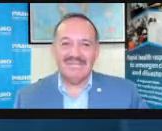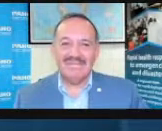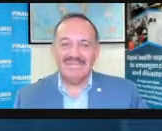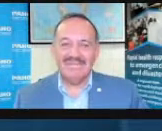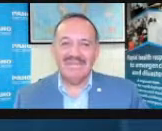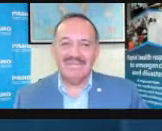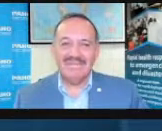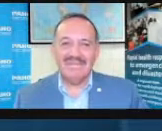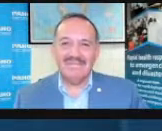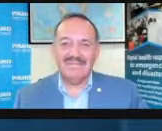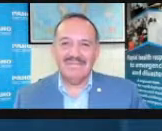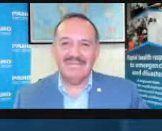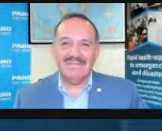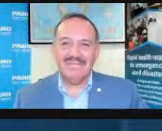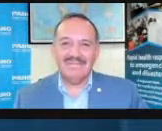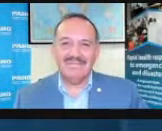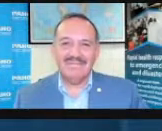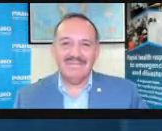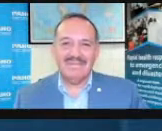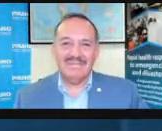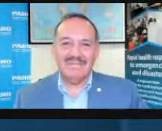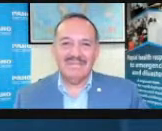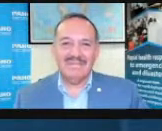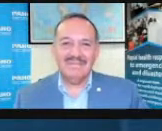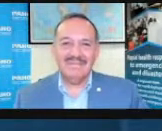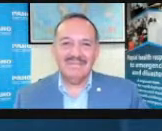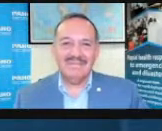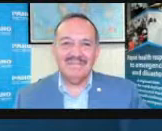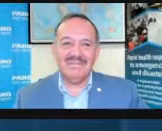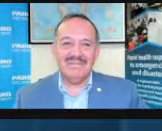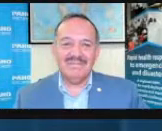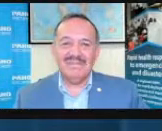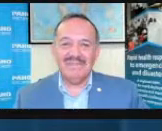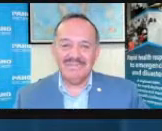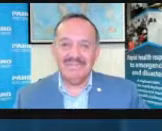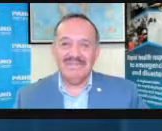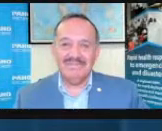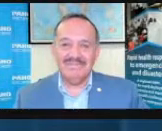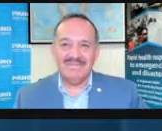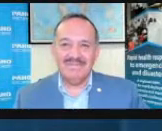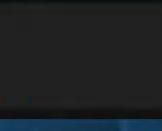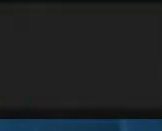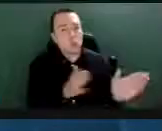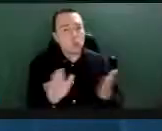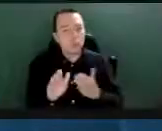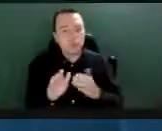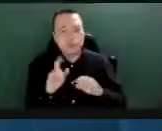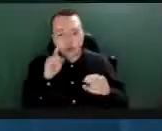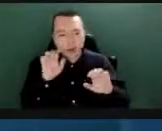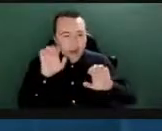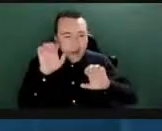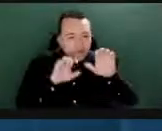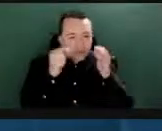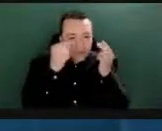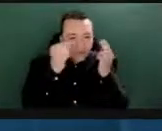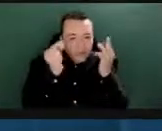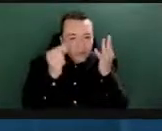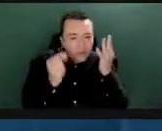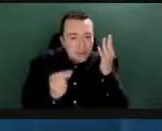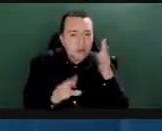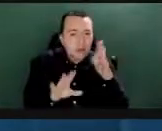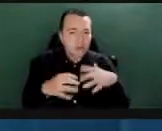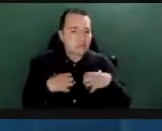marzo estaremos presentando la segunda versión del curso sobre evaluación de establecimientos de